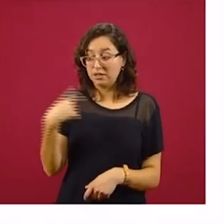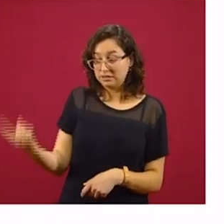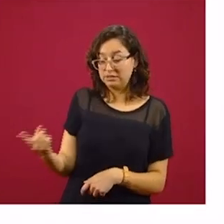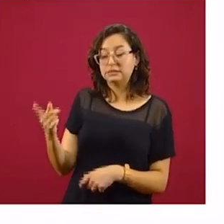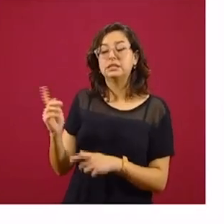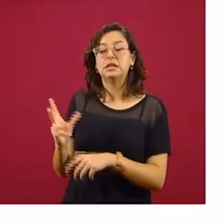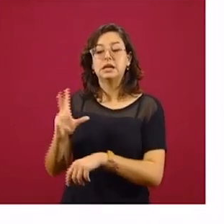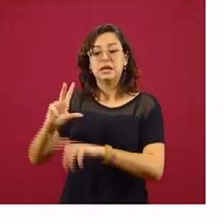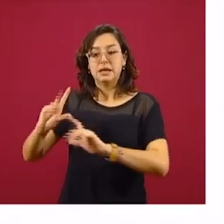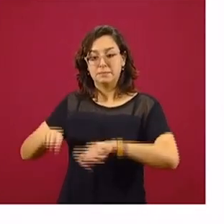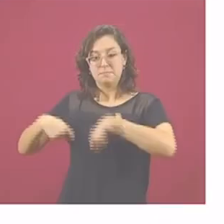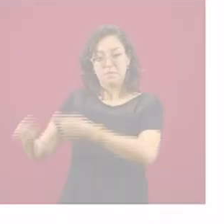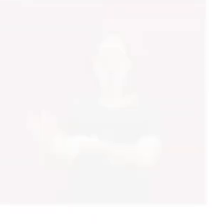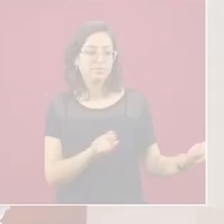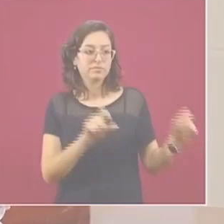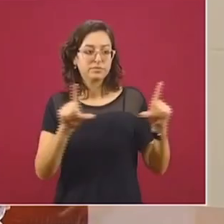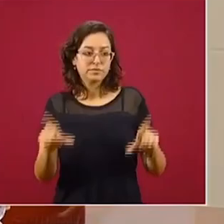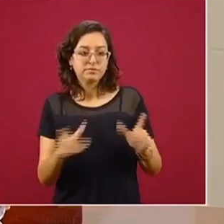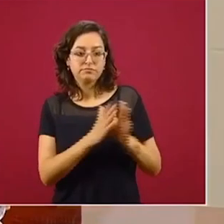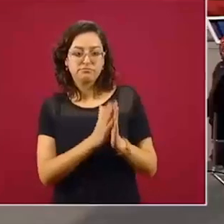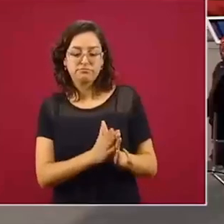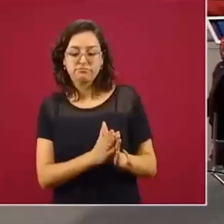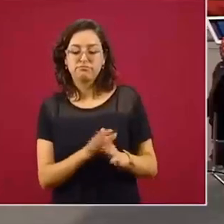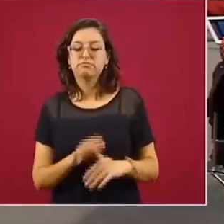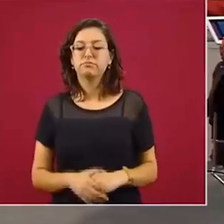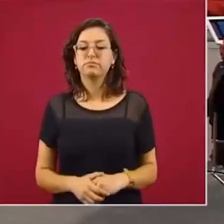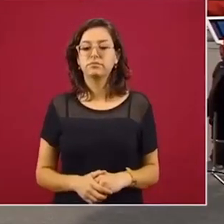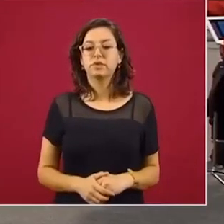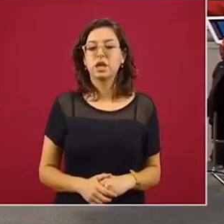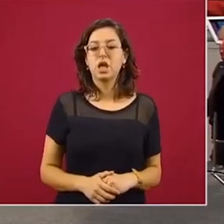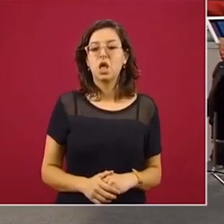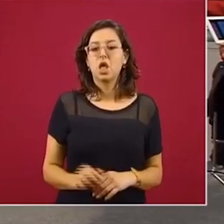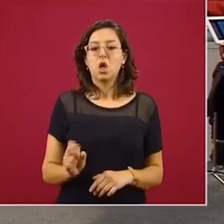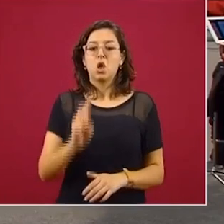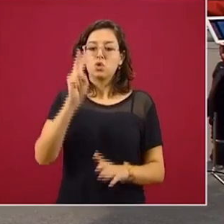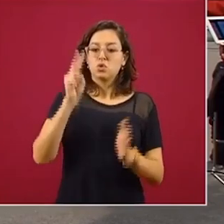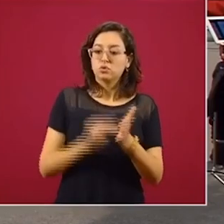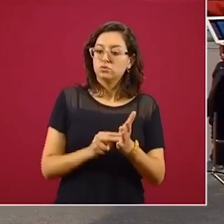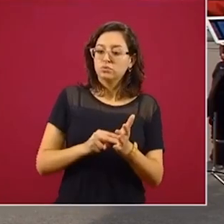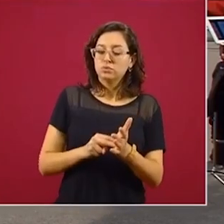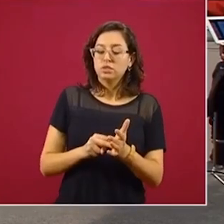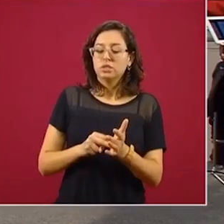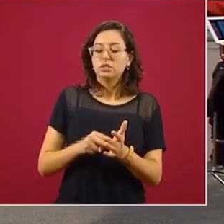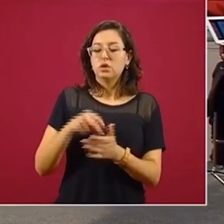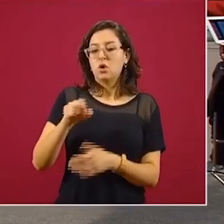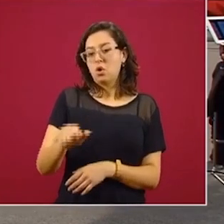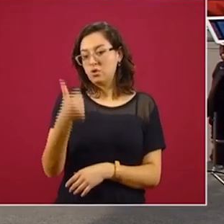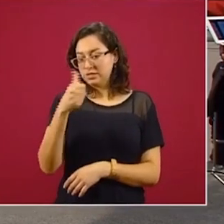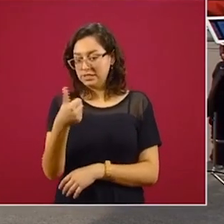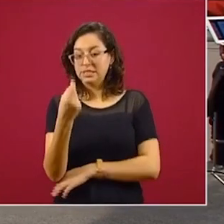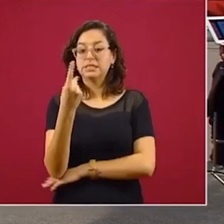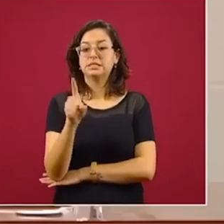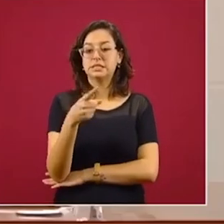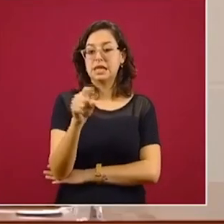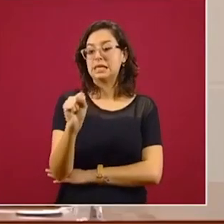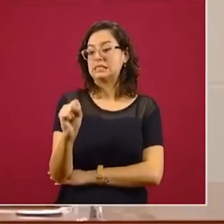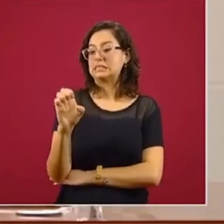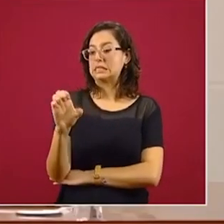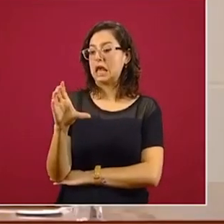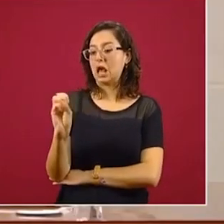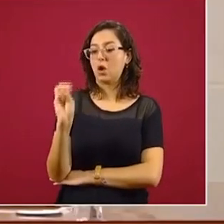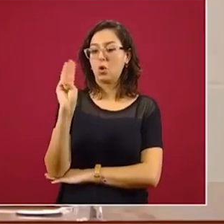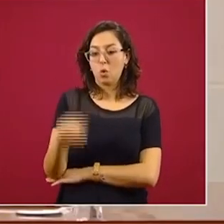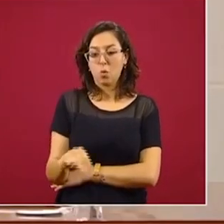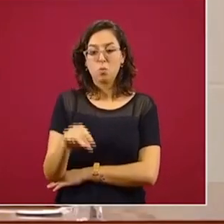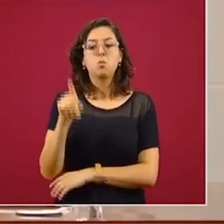ámbito local municipal. A partir de 2011, diciembre, la Secretaría de Economía tiene